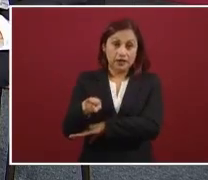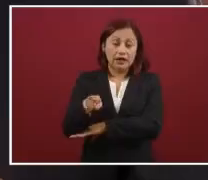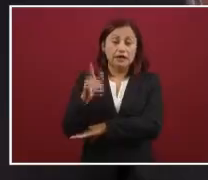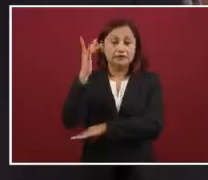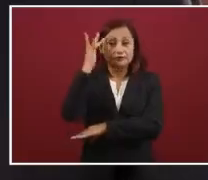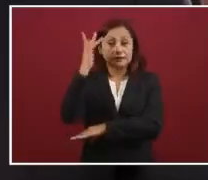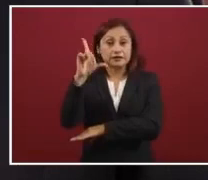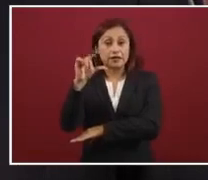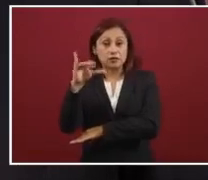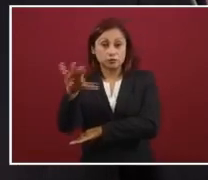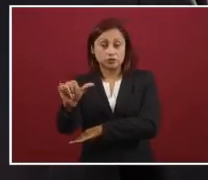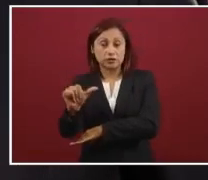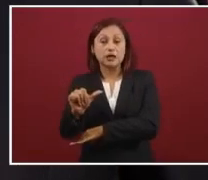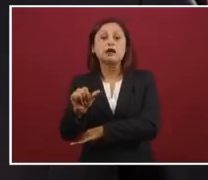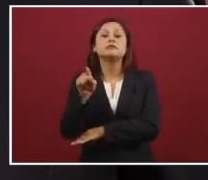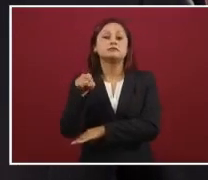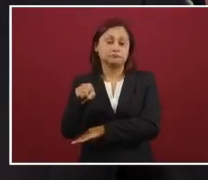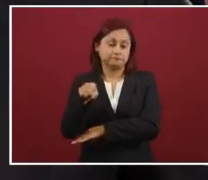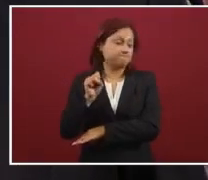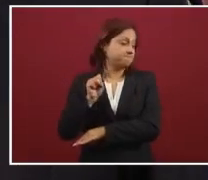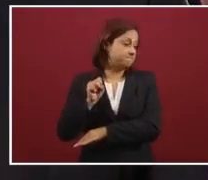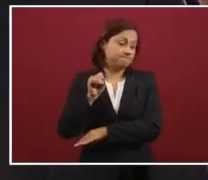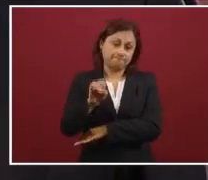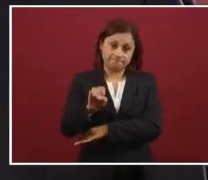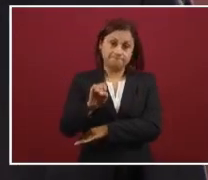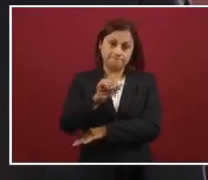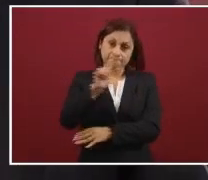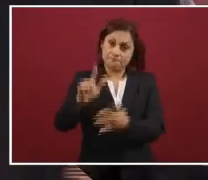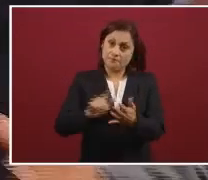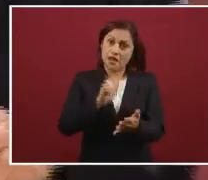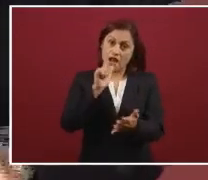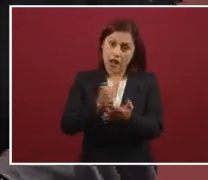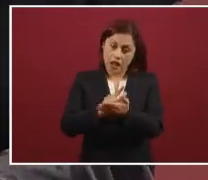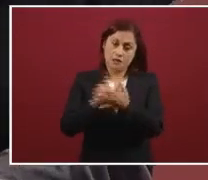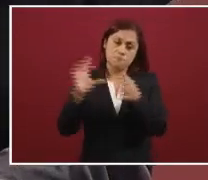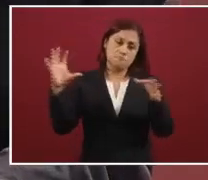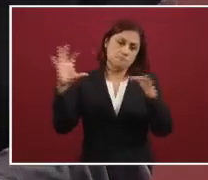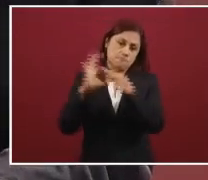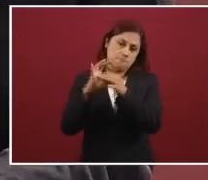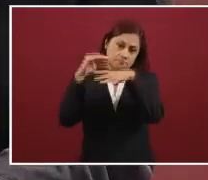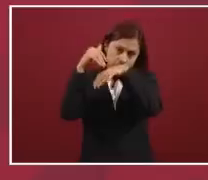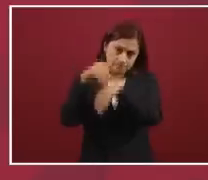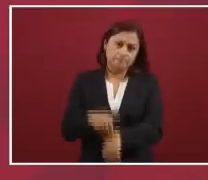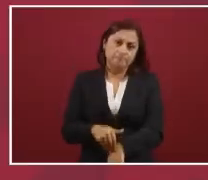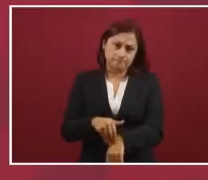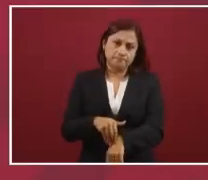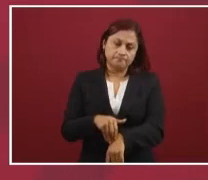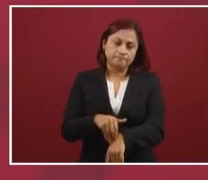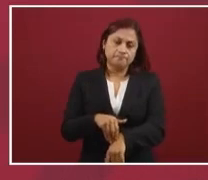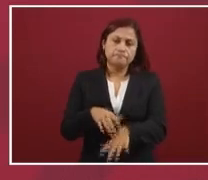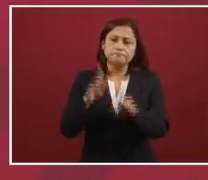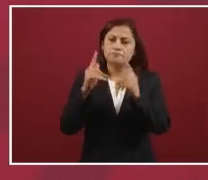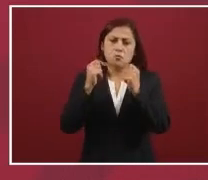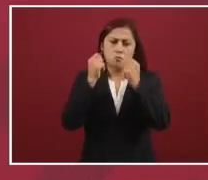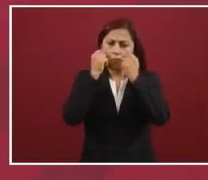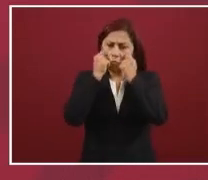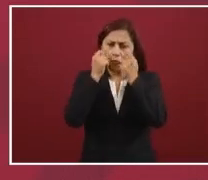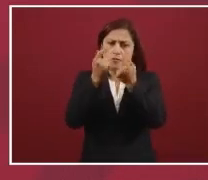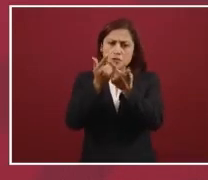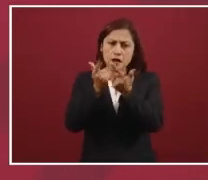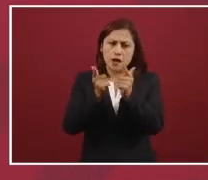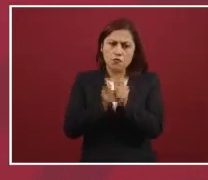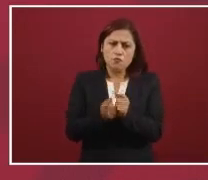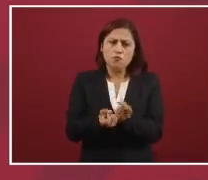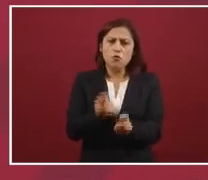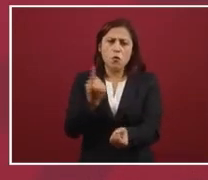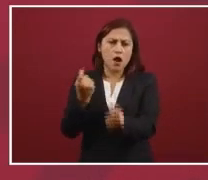los obstáculos que nos están poniendo nuestros adversarios y los